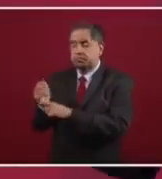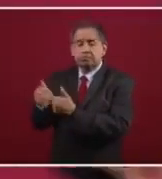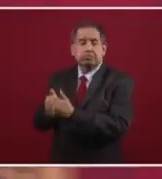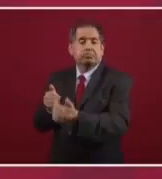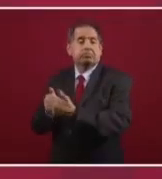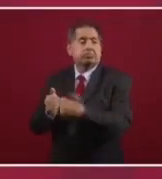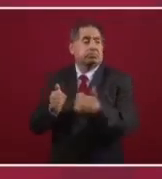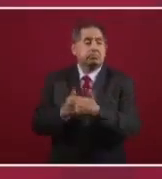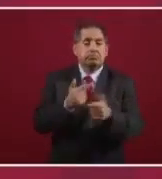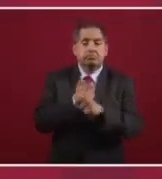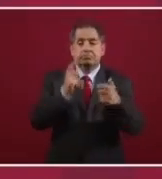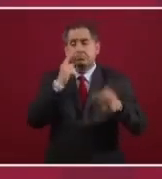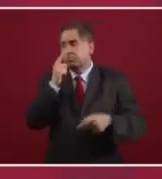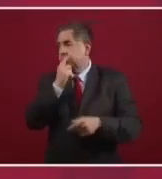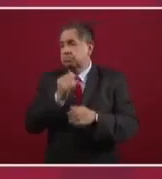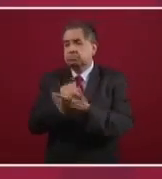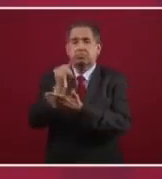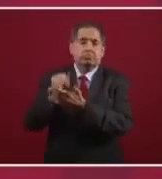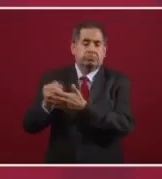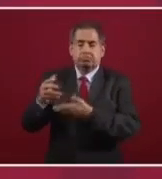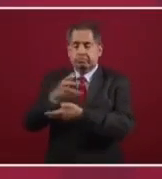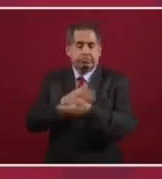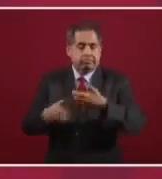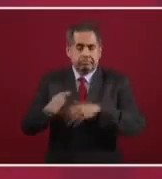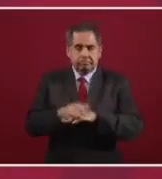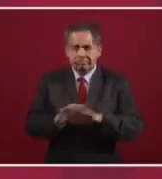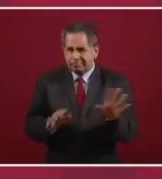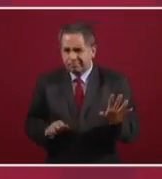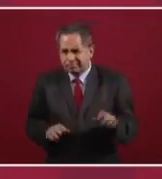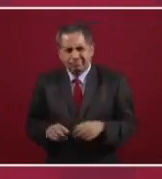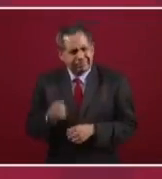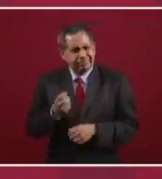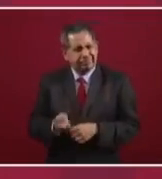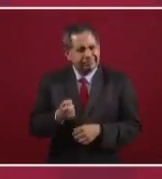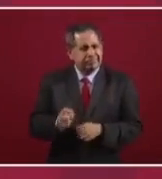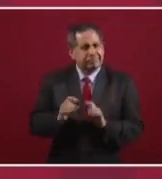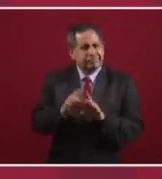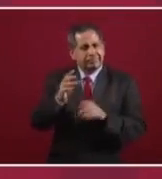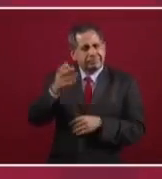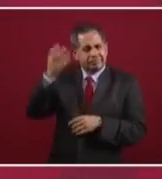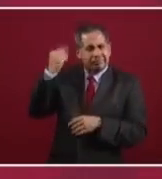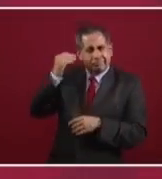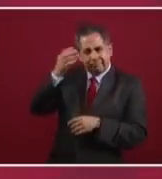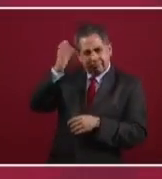su cuenta. Por eso es muy aleccionador esto que sucedió.